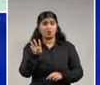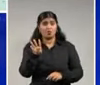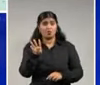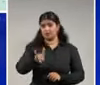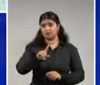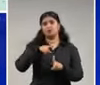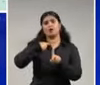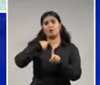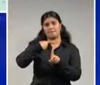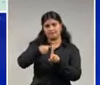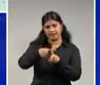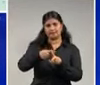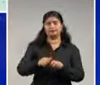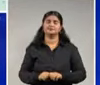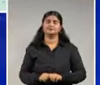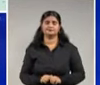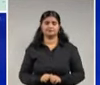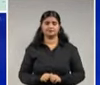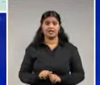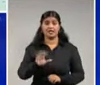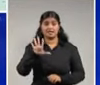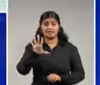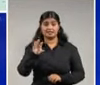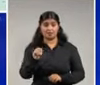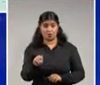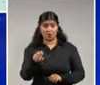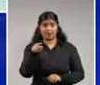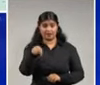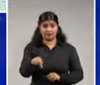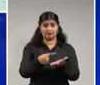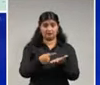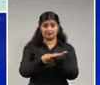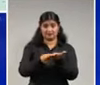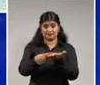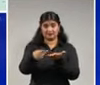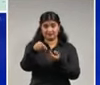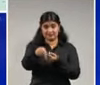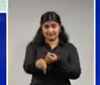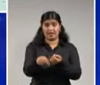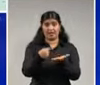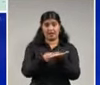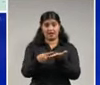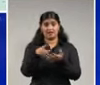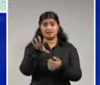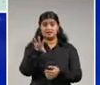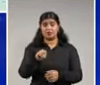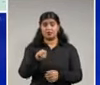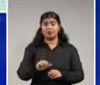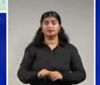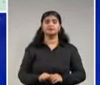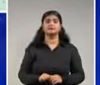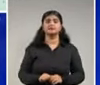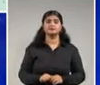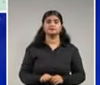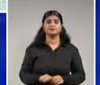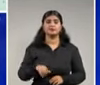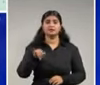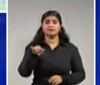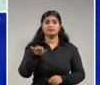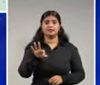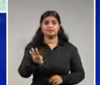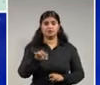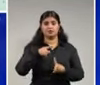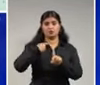esta 50 con 68 casos importados, pues indiscutiblemente es la que ha estado más